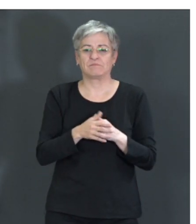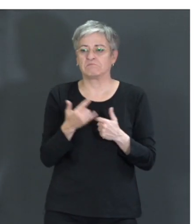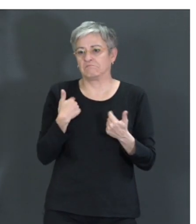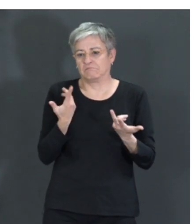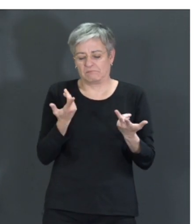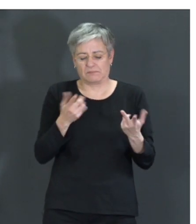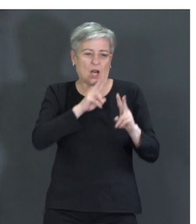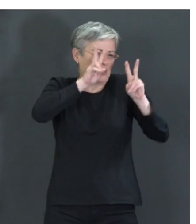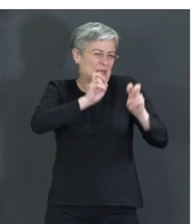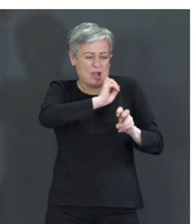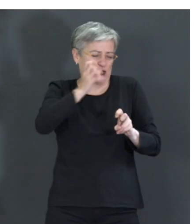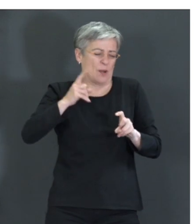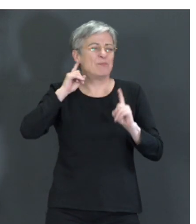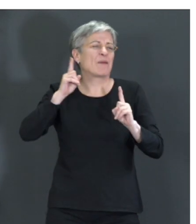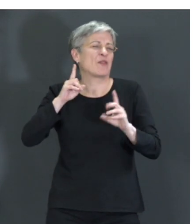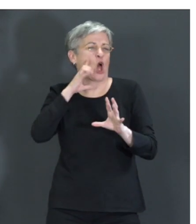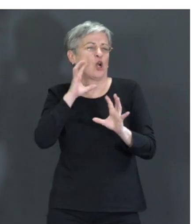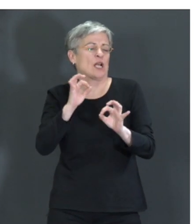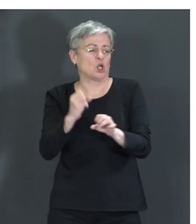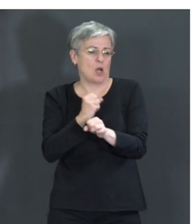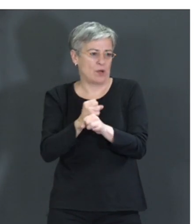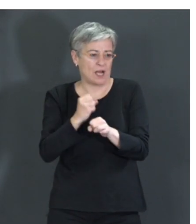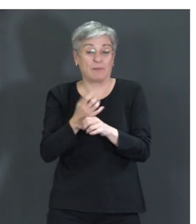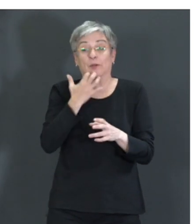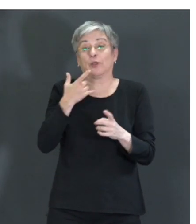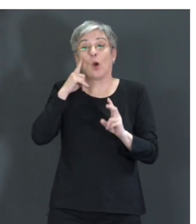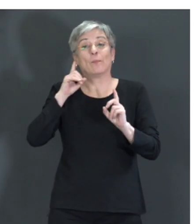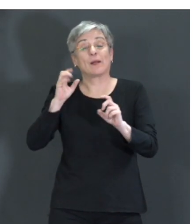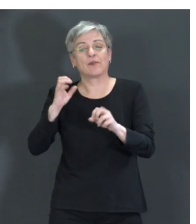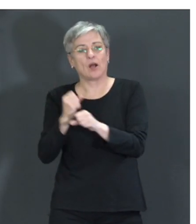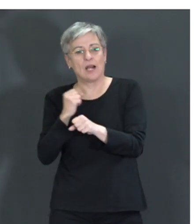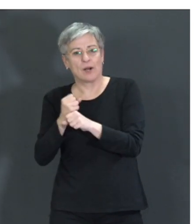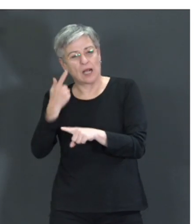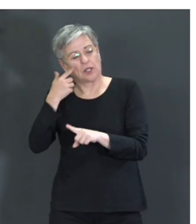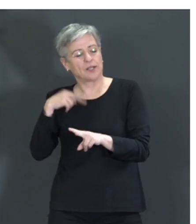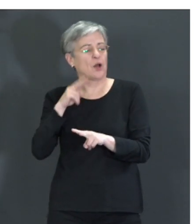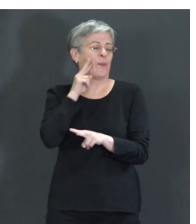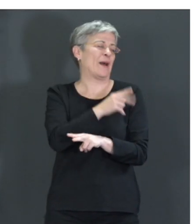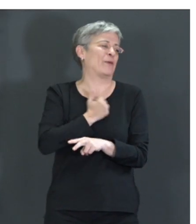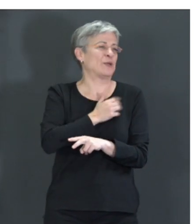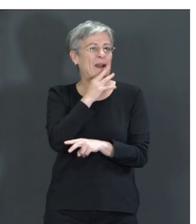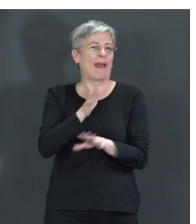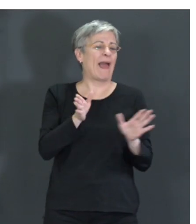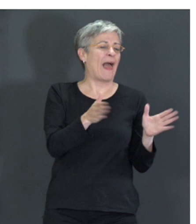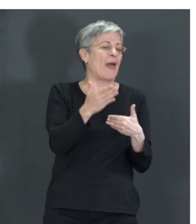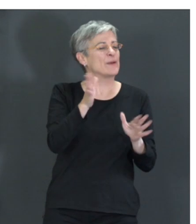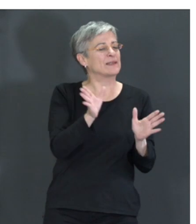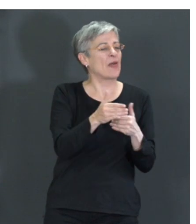haciendo otro tema de prevención de riesgos laborales, pero lo que os decía, yo siempre aprovecho, me enseñas las habitaciones que tenéis